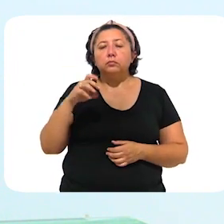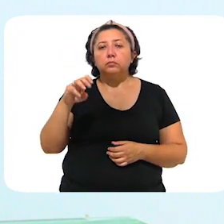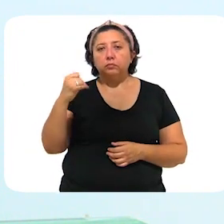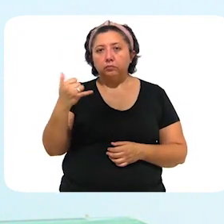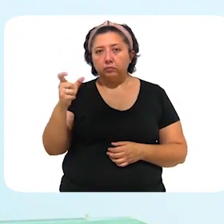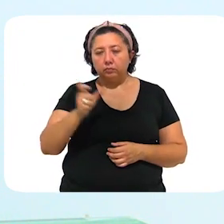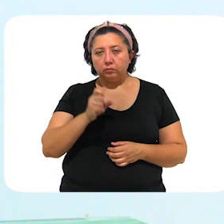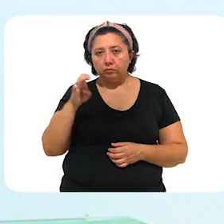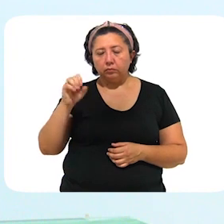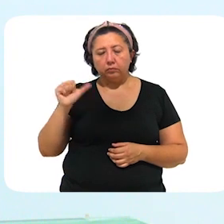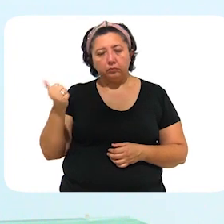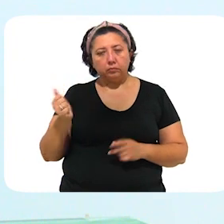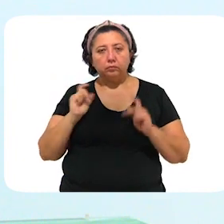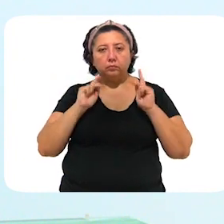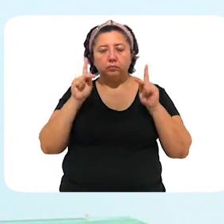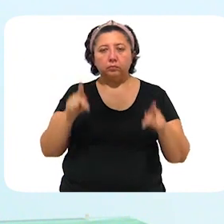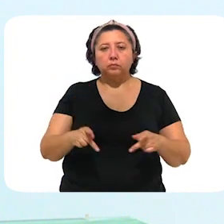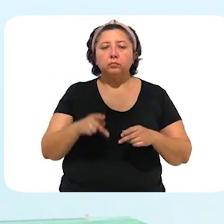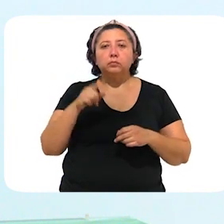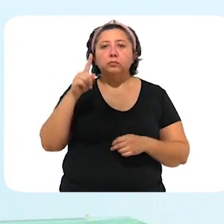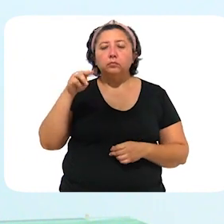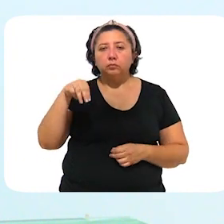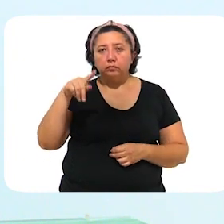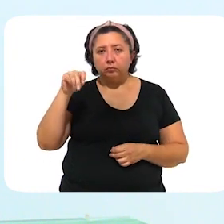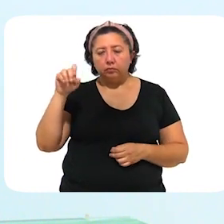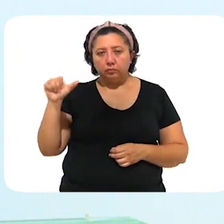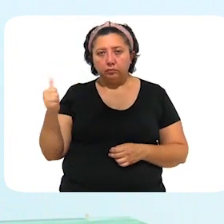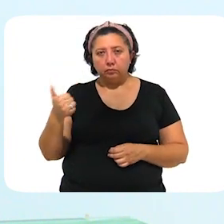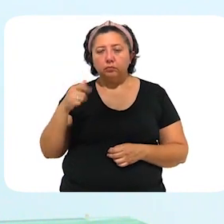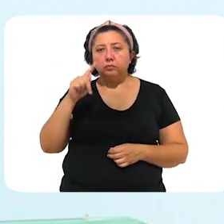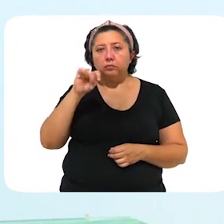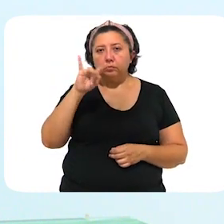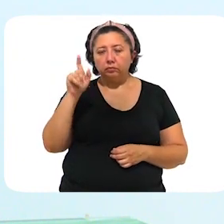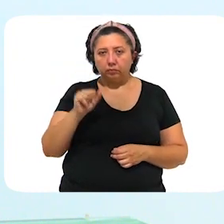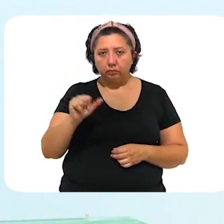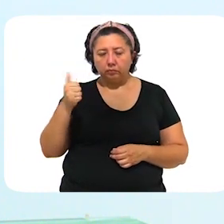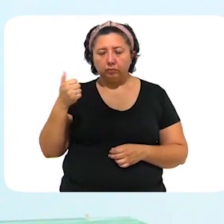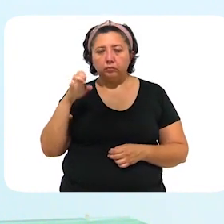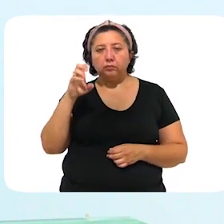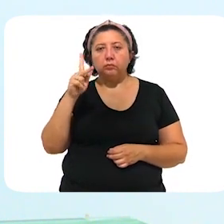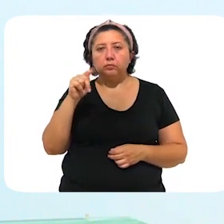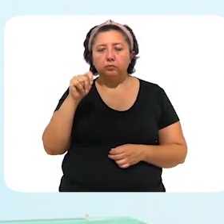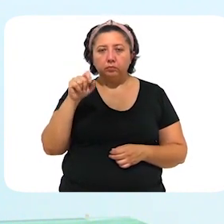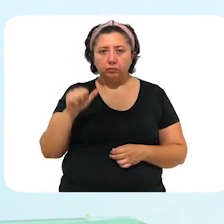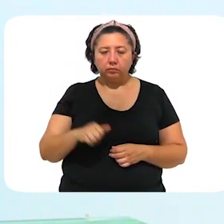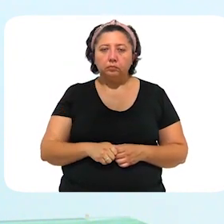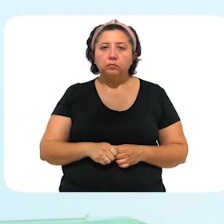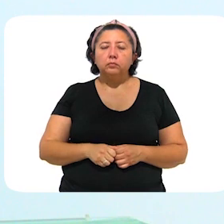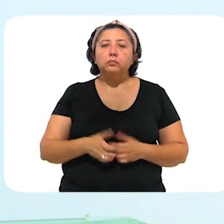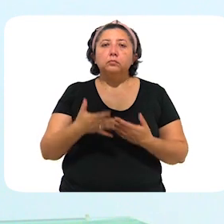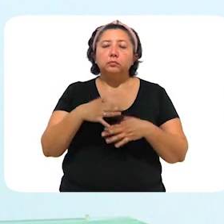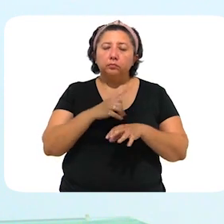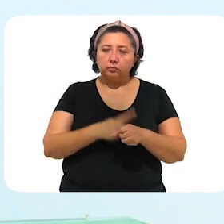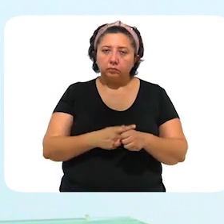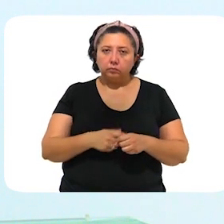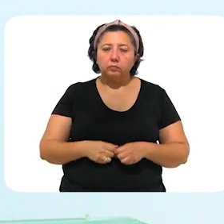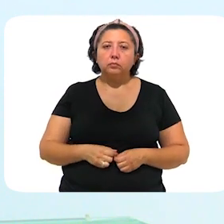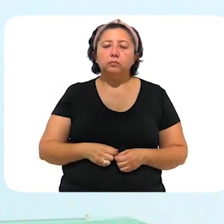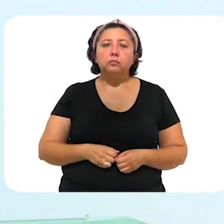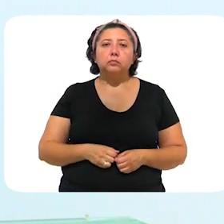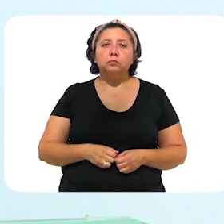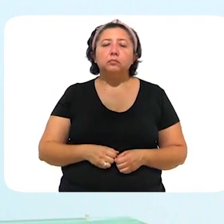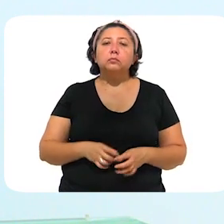yaxcabá uno en progreso un en motul uno en tizimín y uno en espita entre sus principales enfermedades